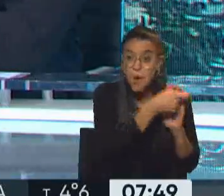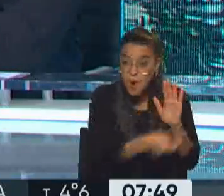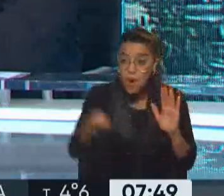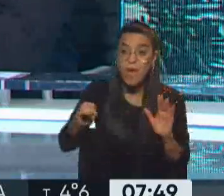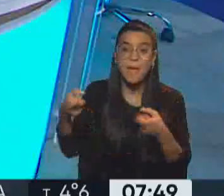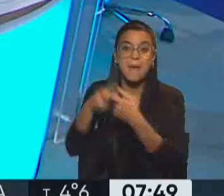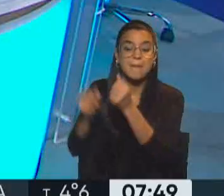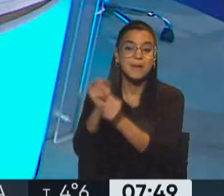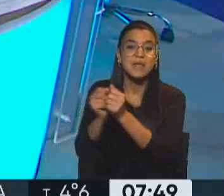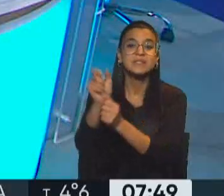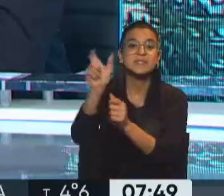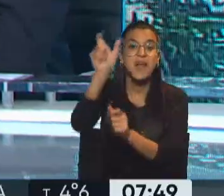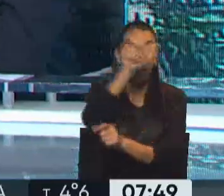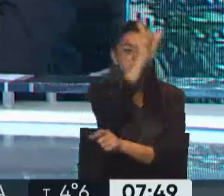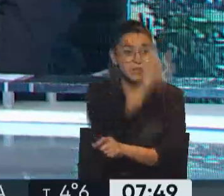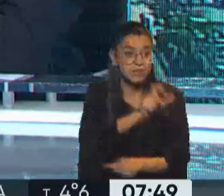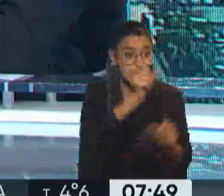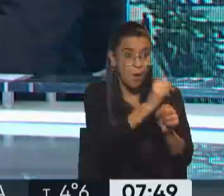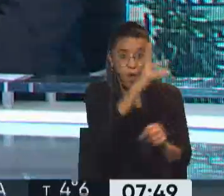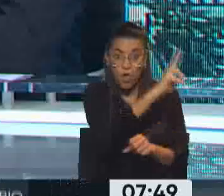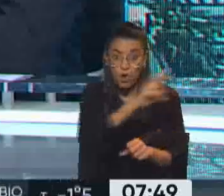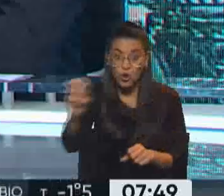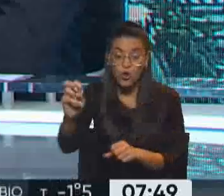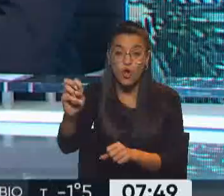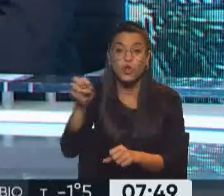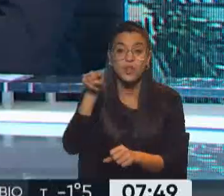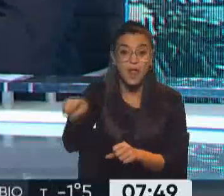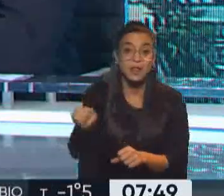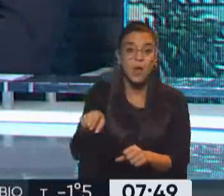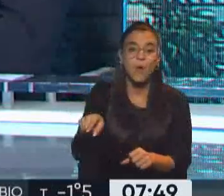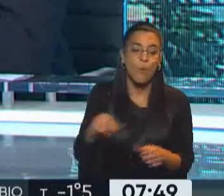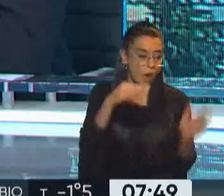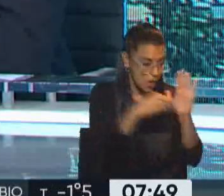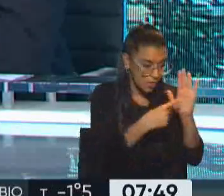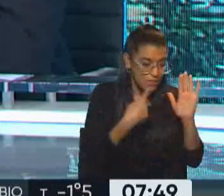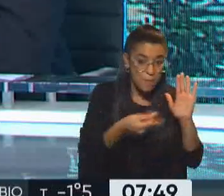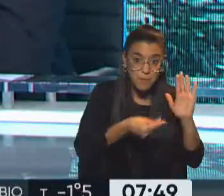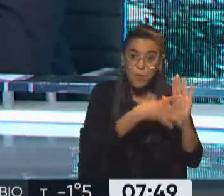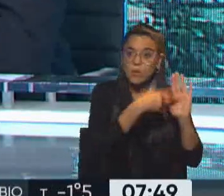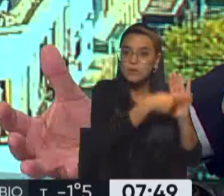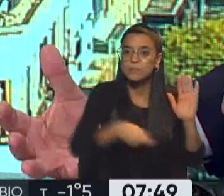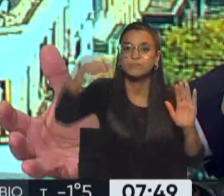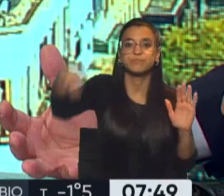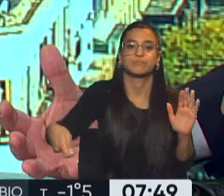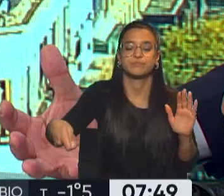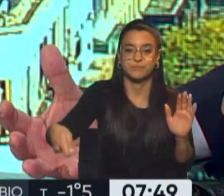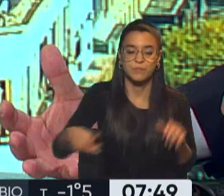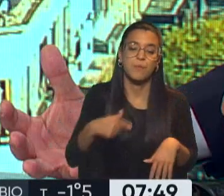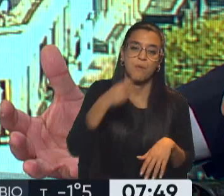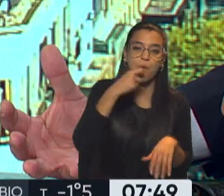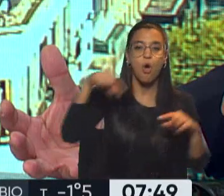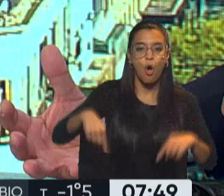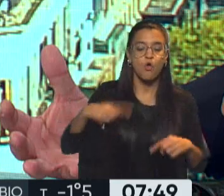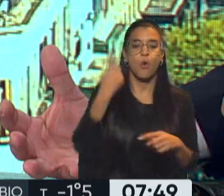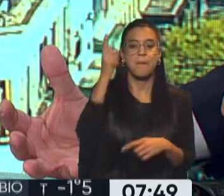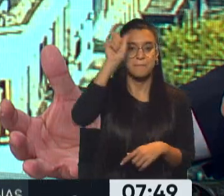contrata a determinado trabajador para cubrir parte de ese salario claro por ejemplo hoy en día imagínate una